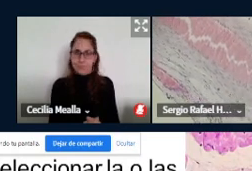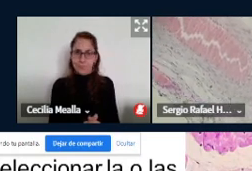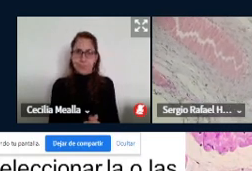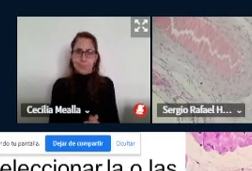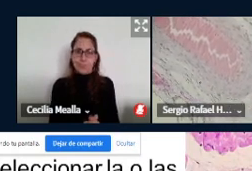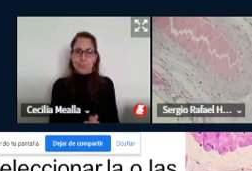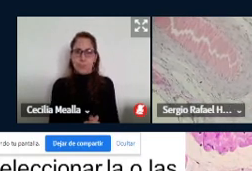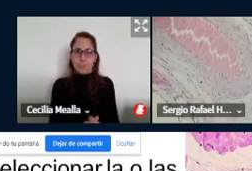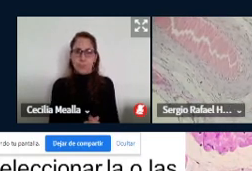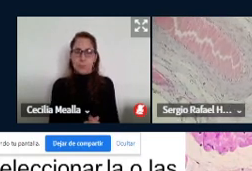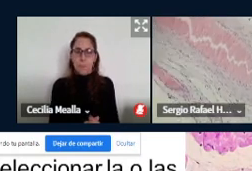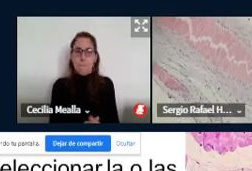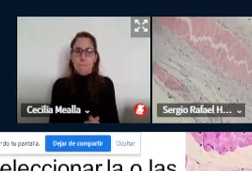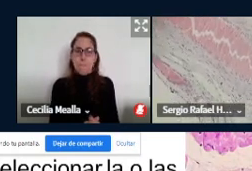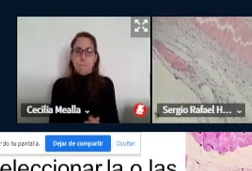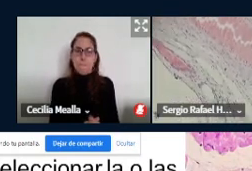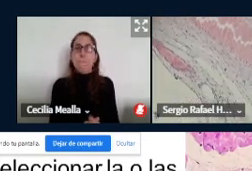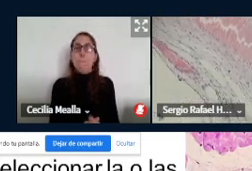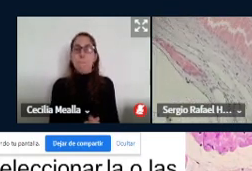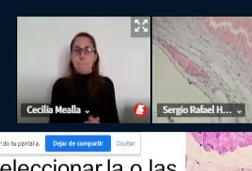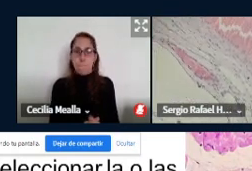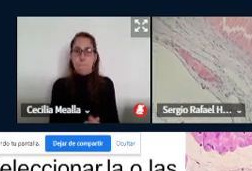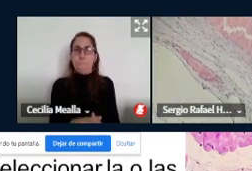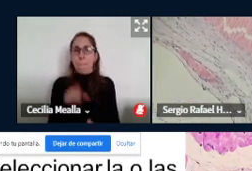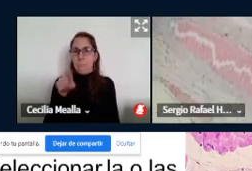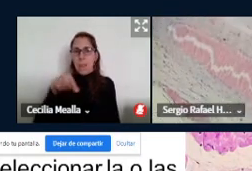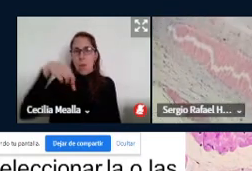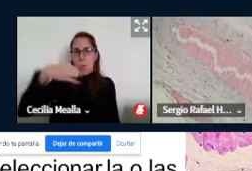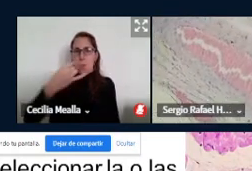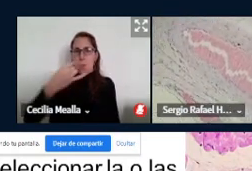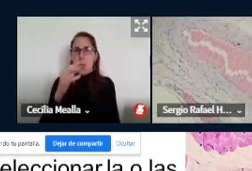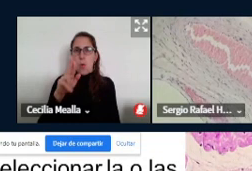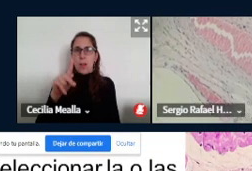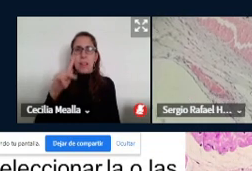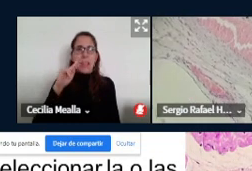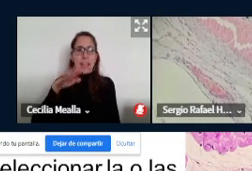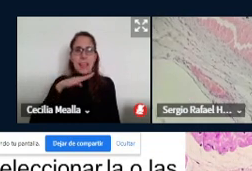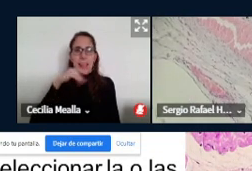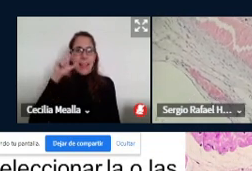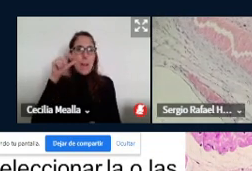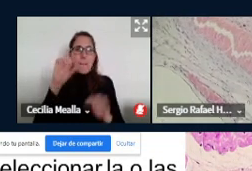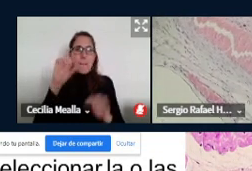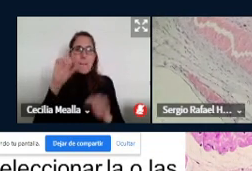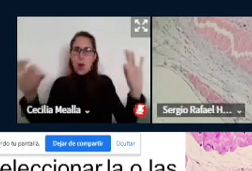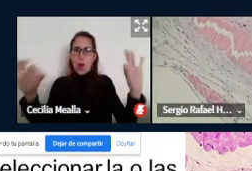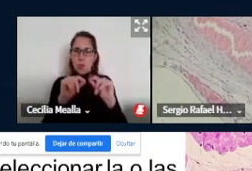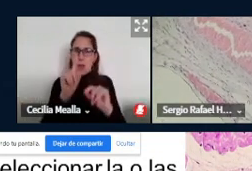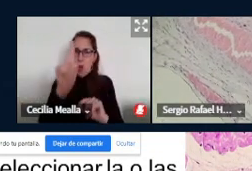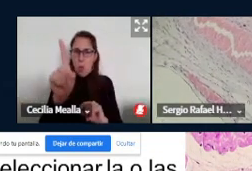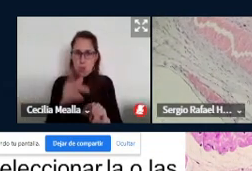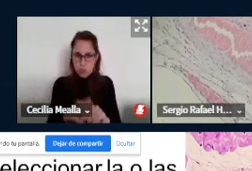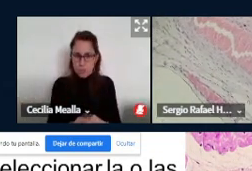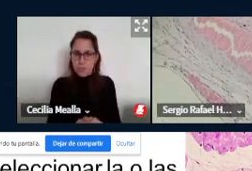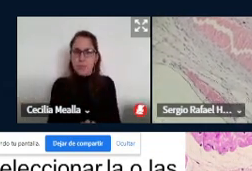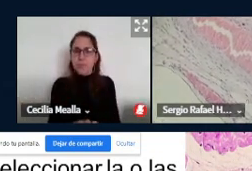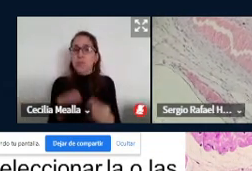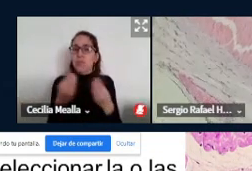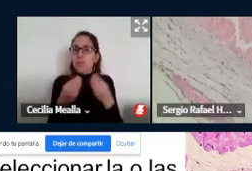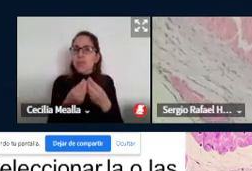Bien. Dice, las fibras de Purkinje contienen abundantes miofibrillas dispuestas en la